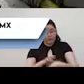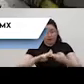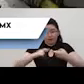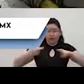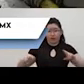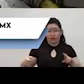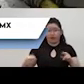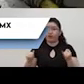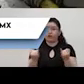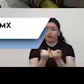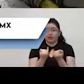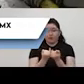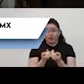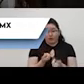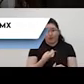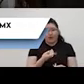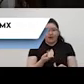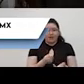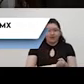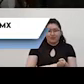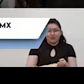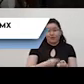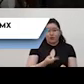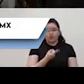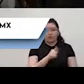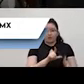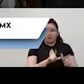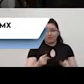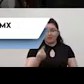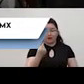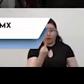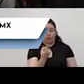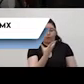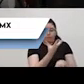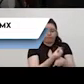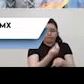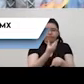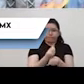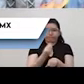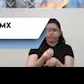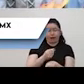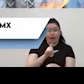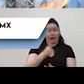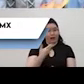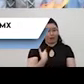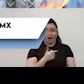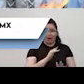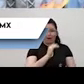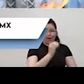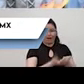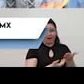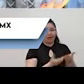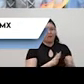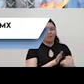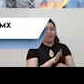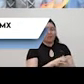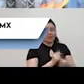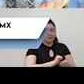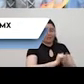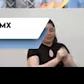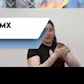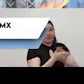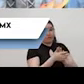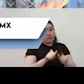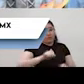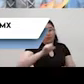instalaciones afectadas uno efectuado por la fiscalía general de justicia de la ciudad de mexico el segundo por una empresa particular certificada